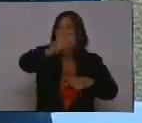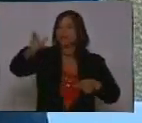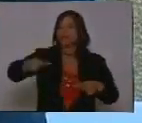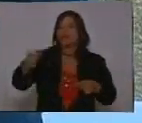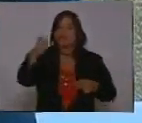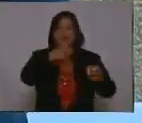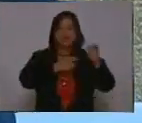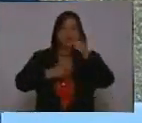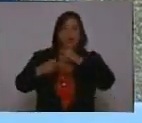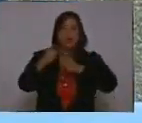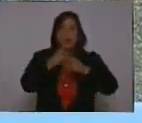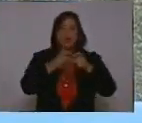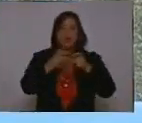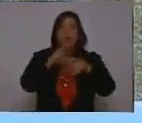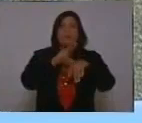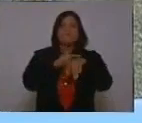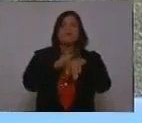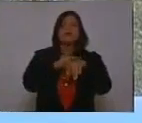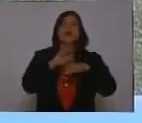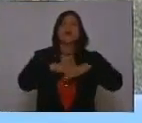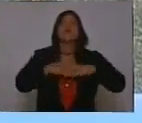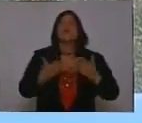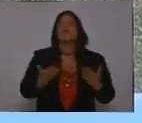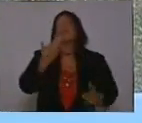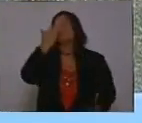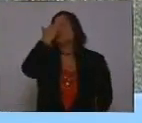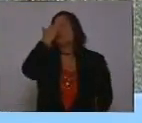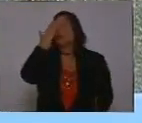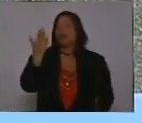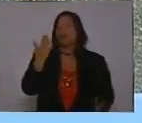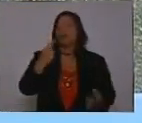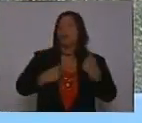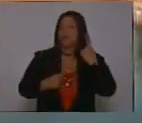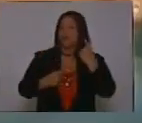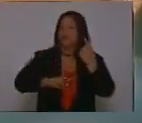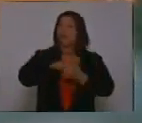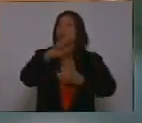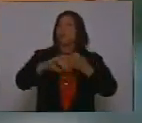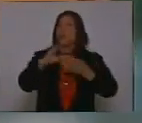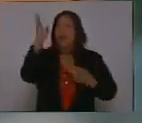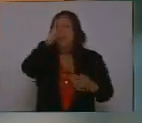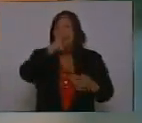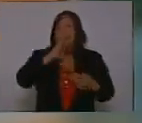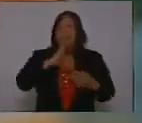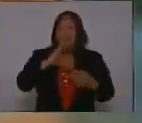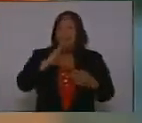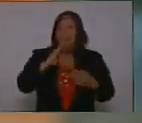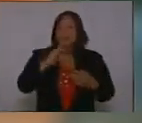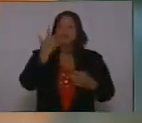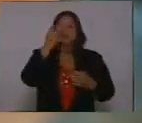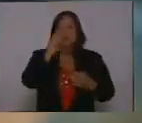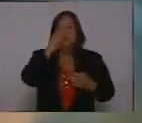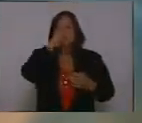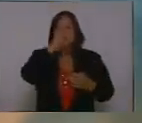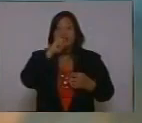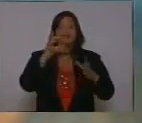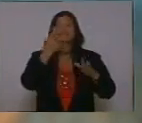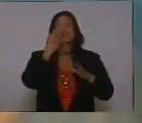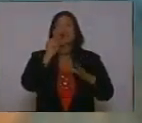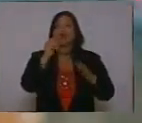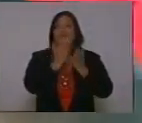busqué medicina porque sabemos que una de las... En Brasil, aquí tenemos 50 estudiantes de medicina de